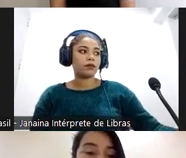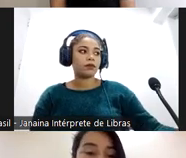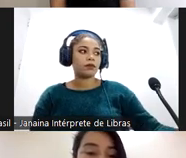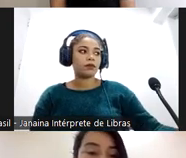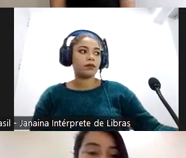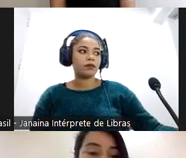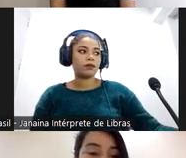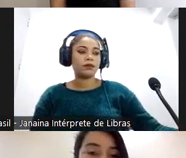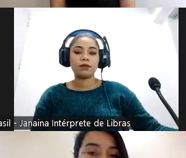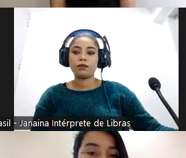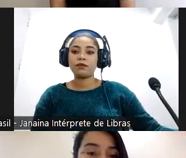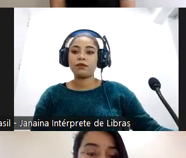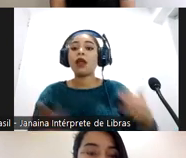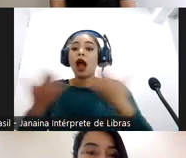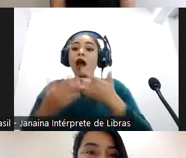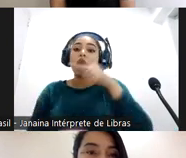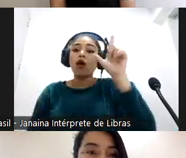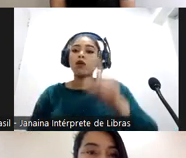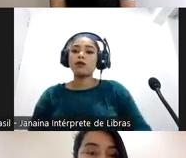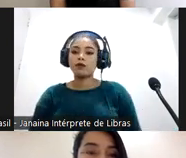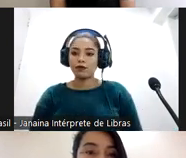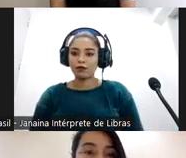Ahora, otro.